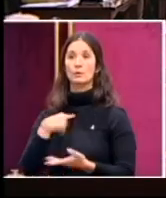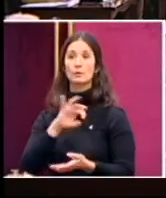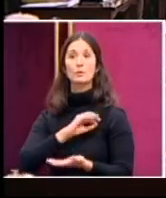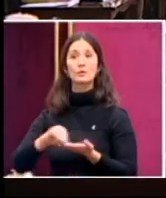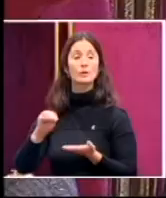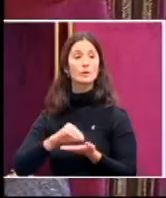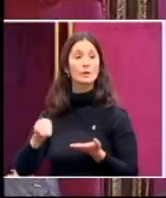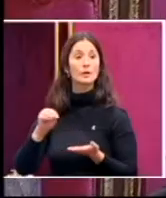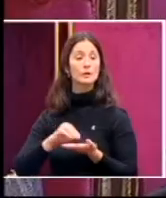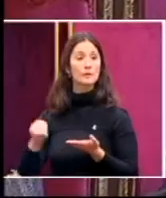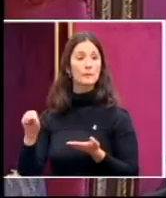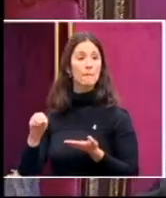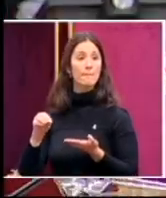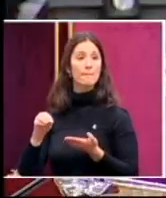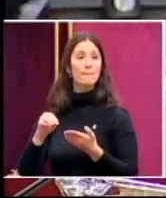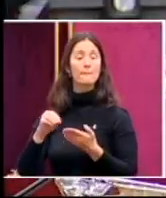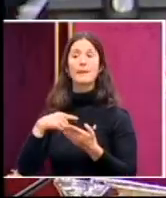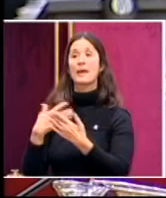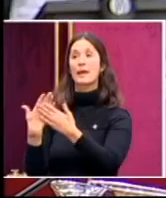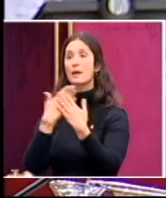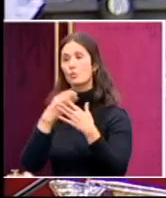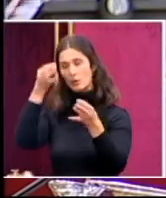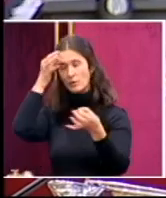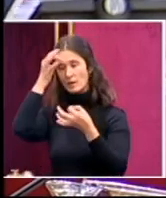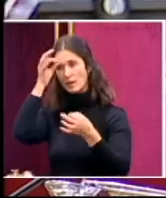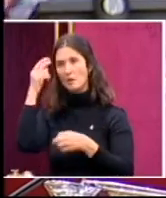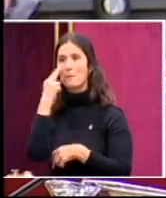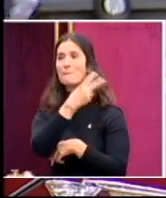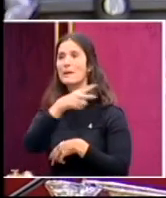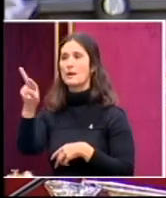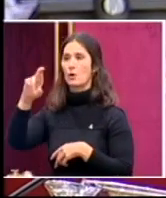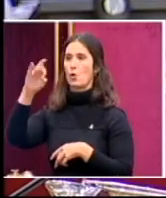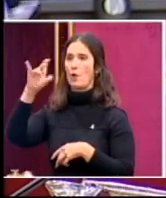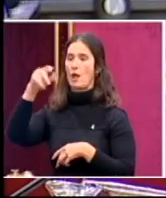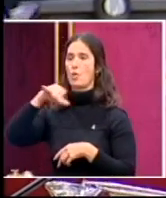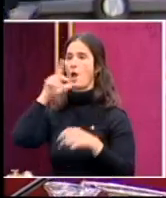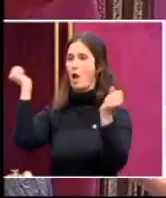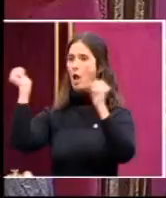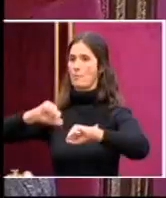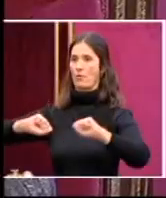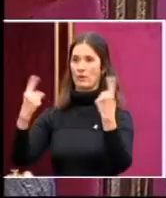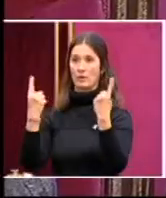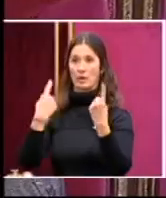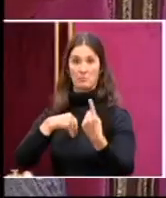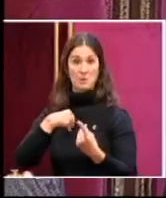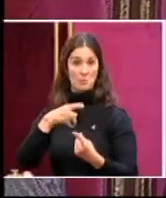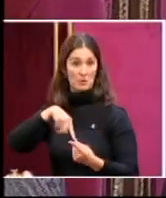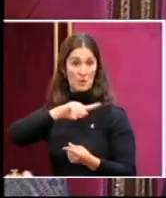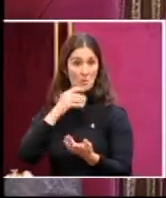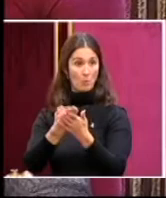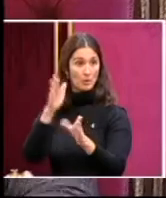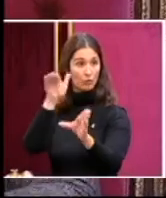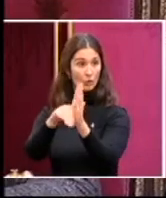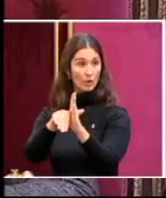secretario. 4. Estudio de detalle en Mirador de Rolando. Aprobación definitiva. Tengo de la misma manera propuesta de